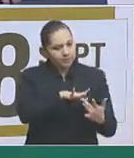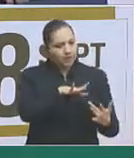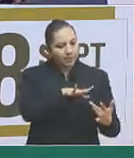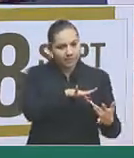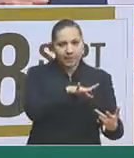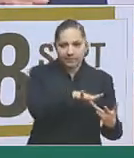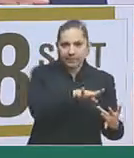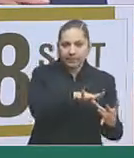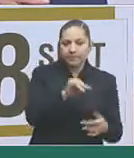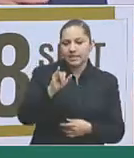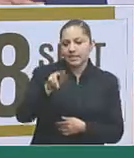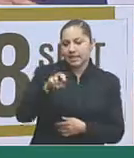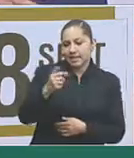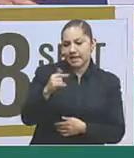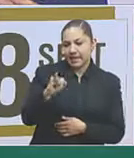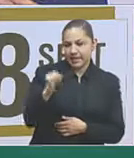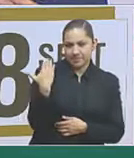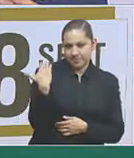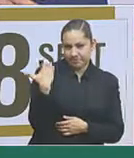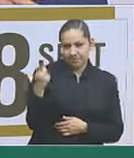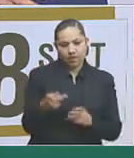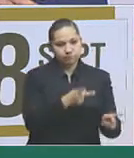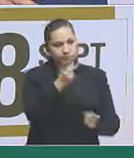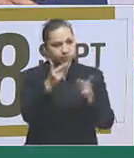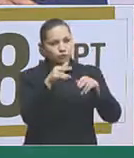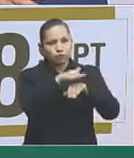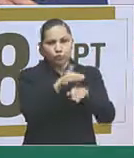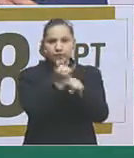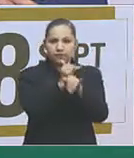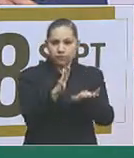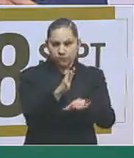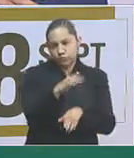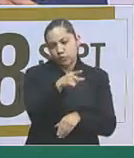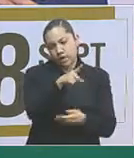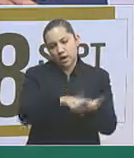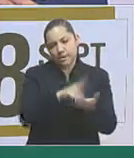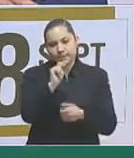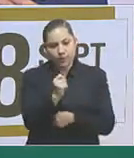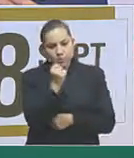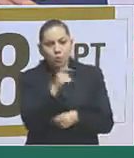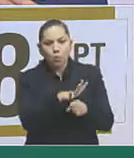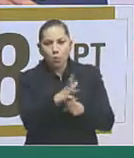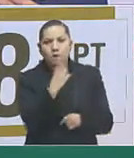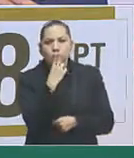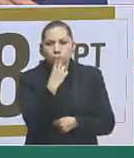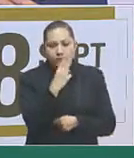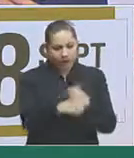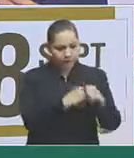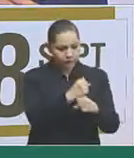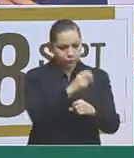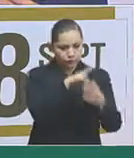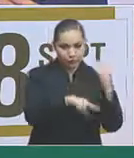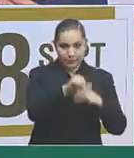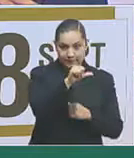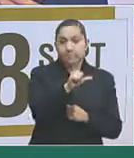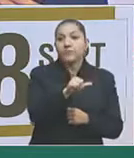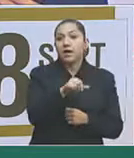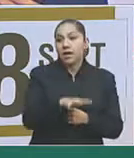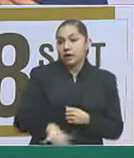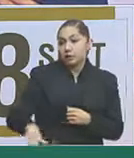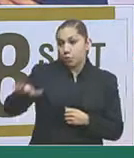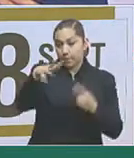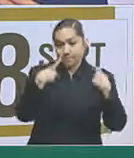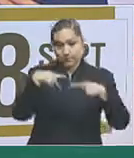del inegi sobre el uso de tecnologías de información del año 2016 ya casi un 60 por ciento de la población mexicana